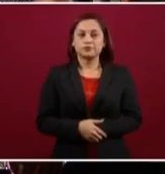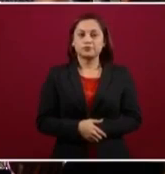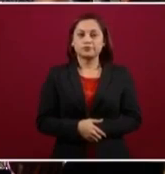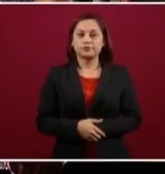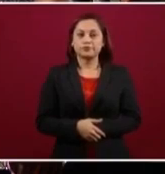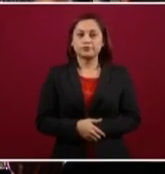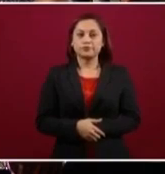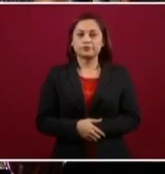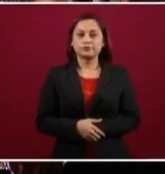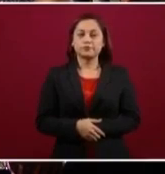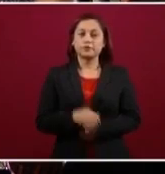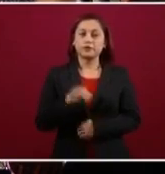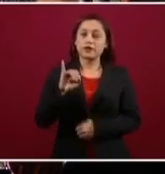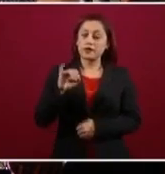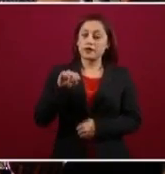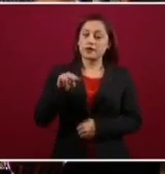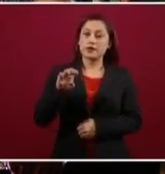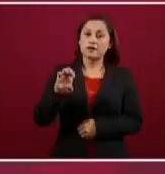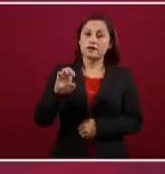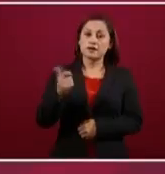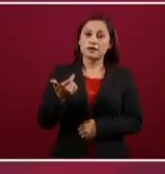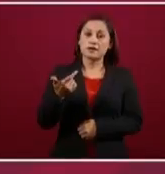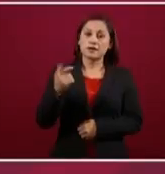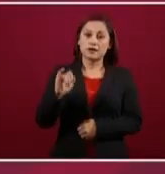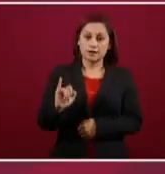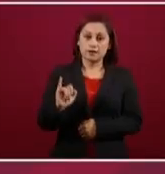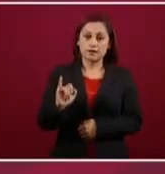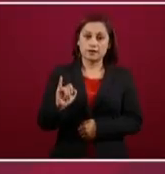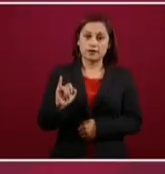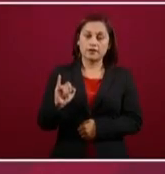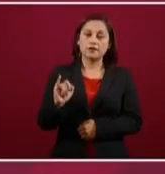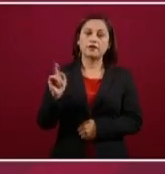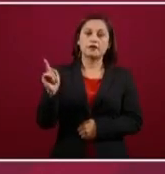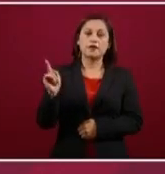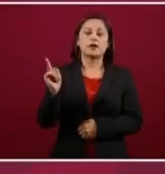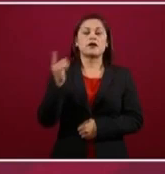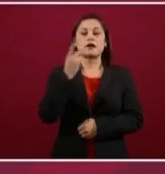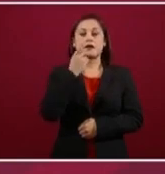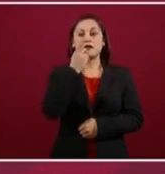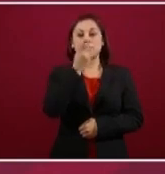Dio a conocer el INEGI los resultados